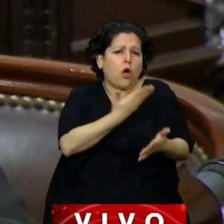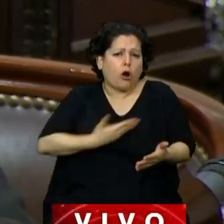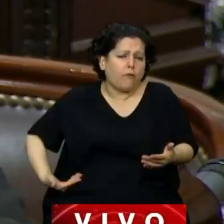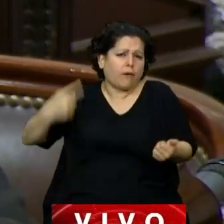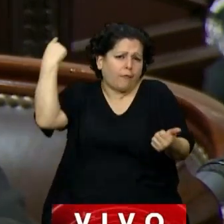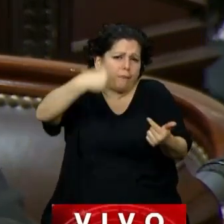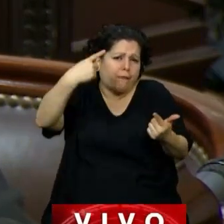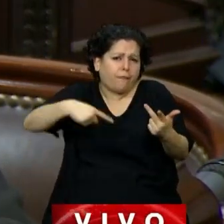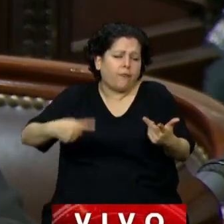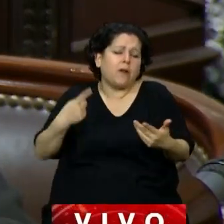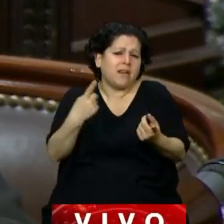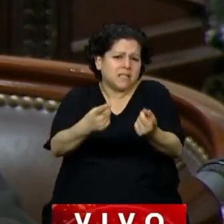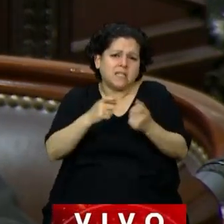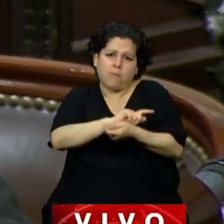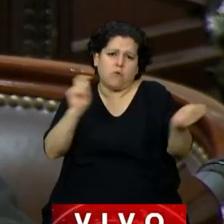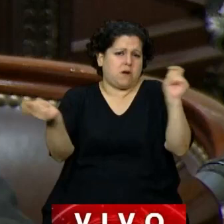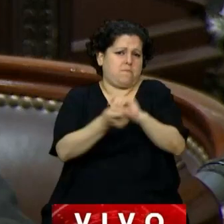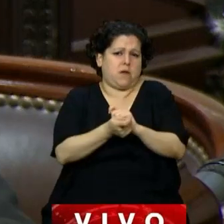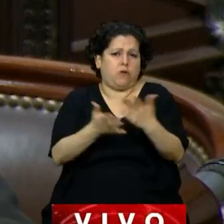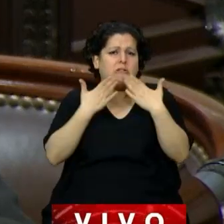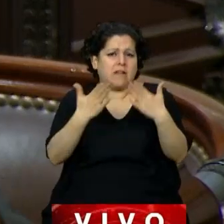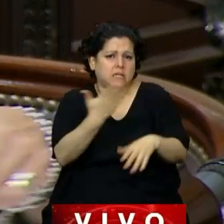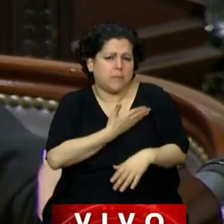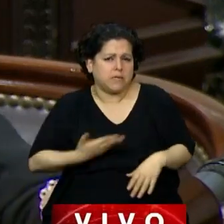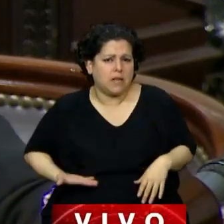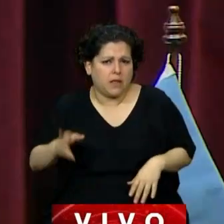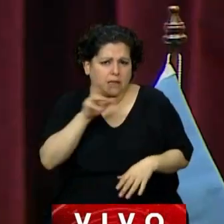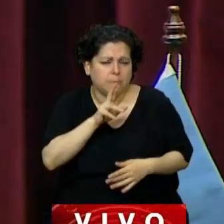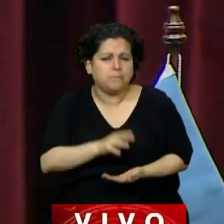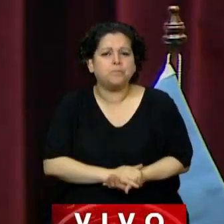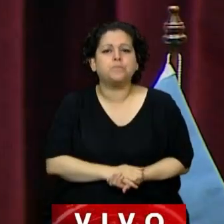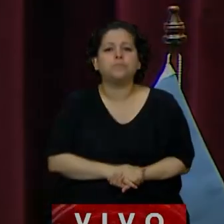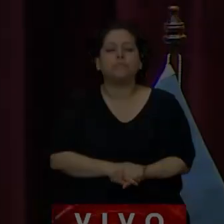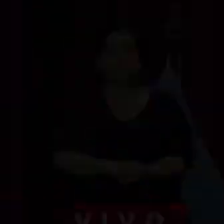gobiernos. Empecemos a cambiarlo. Gracias, señora Presidente. Gracias, diputada.